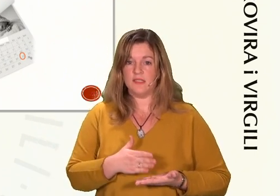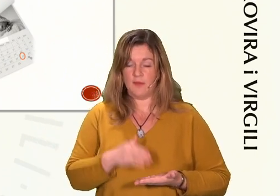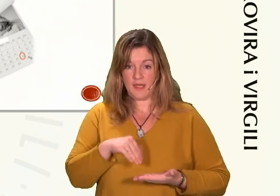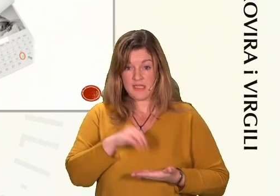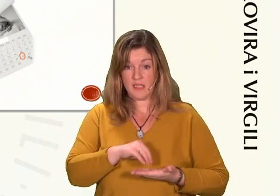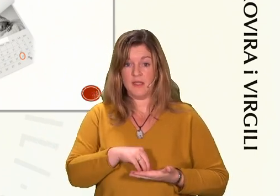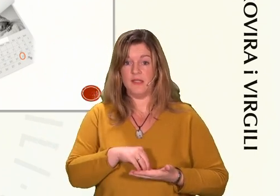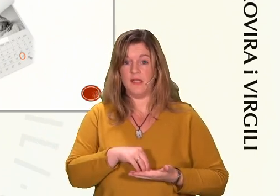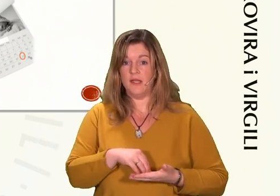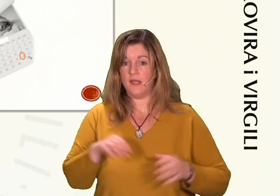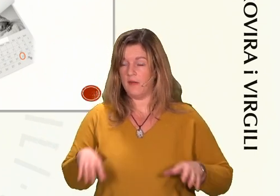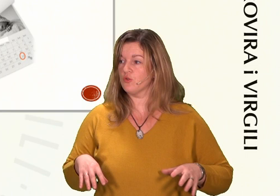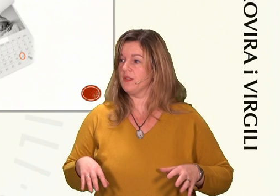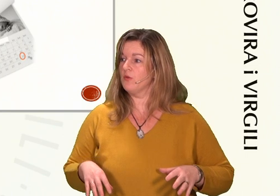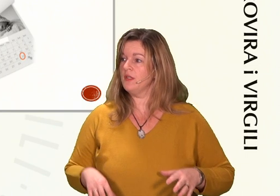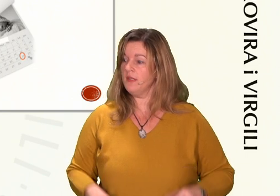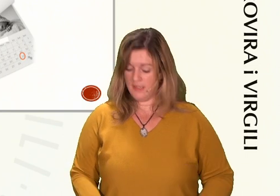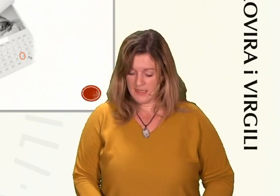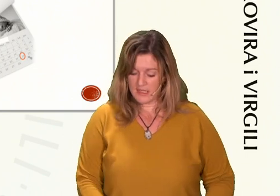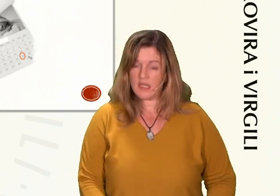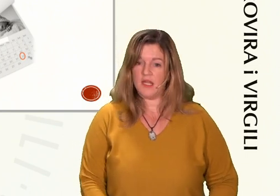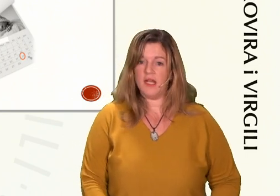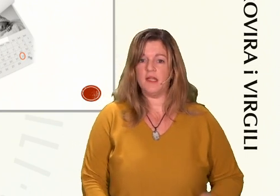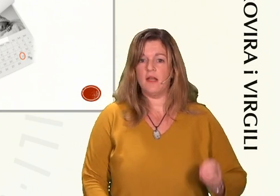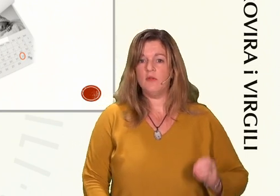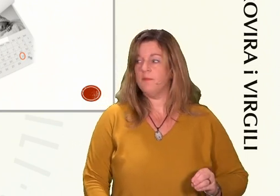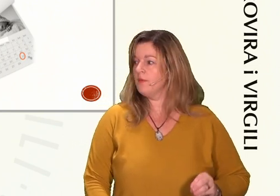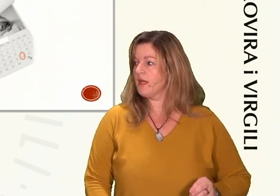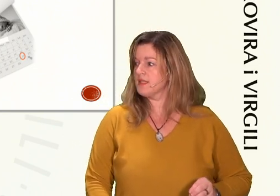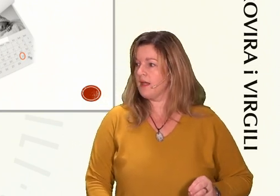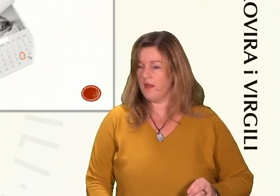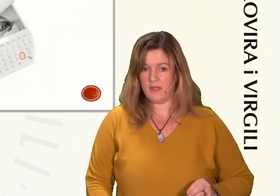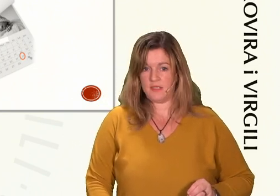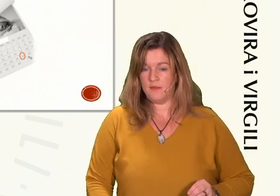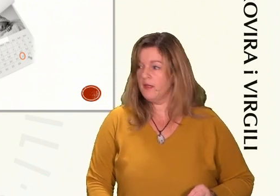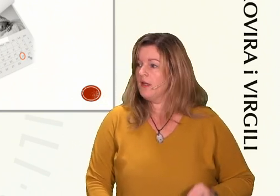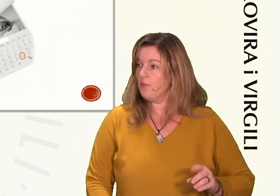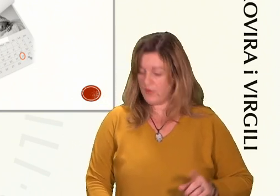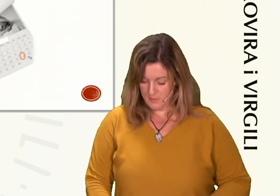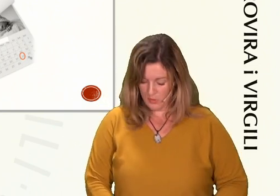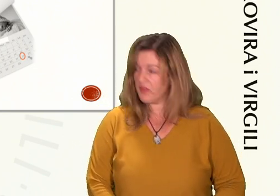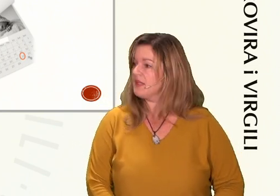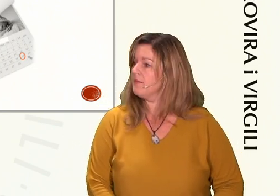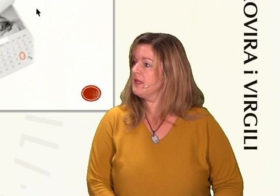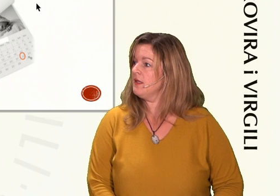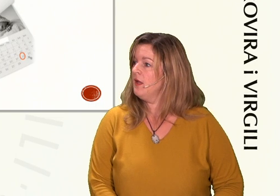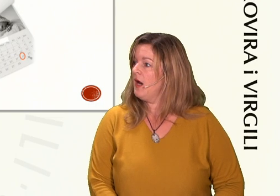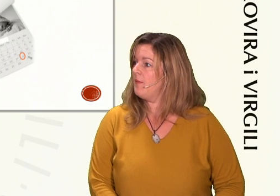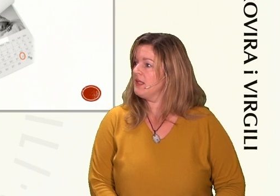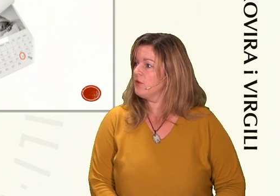prácticas que trabajaréis aquí mediante taller en Campus Cataluña se realizarán el último viernes de cada mes. Lo podéis visualizar